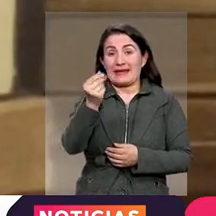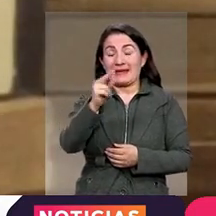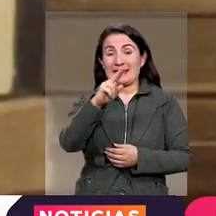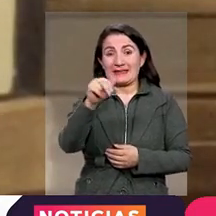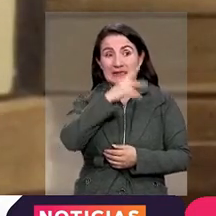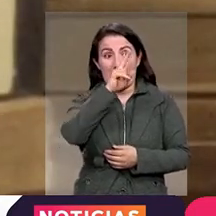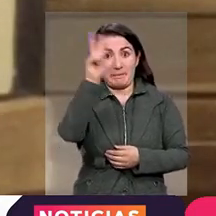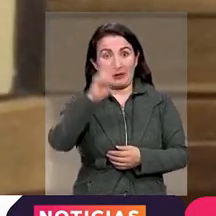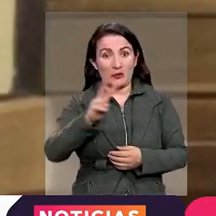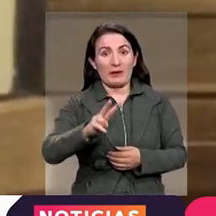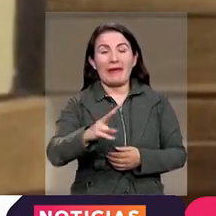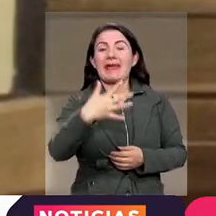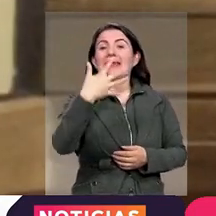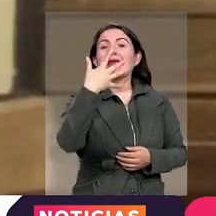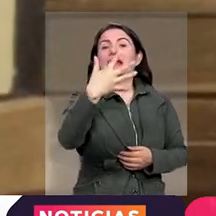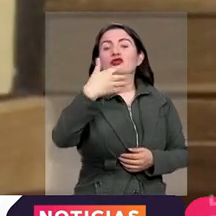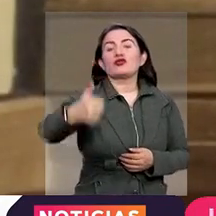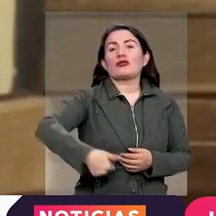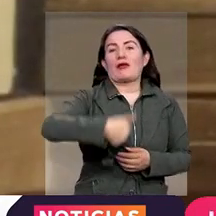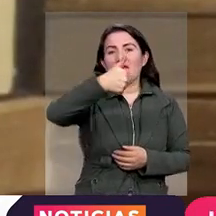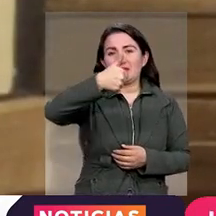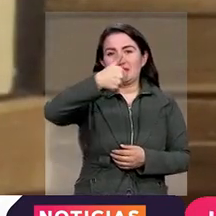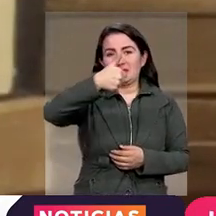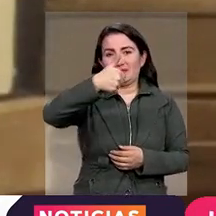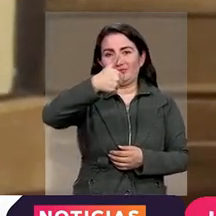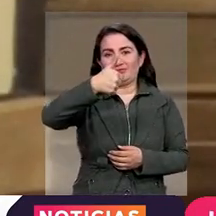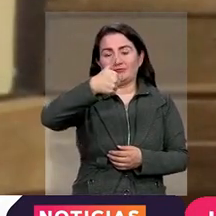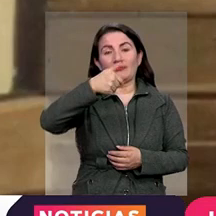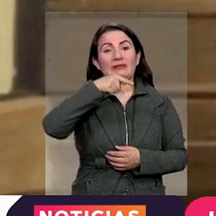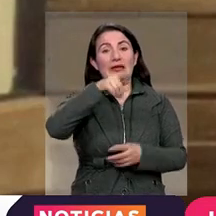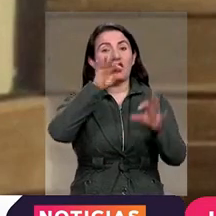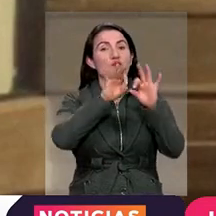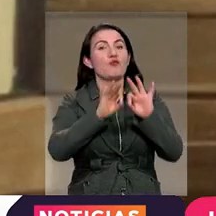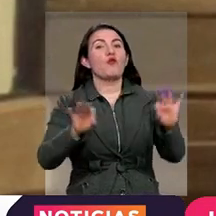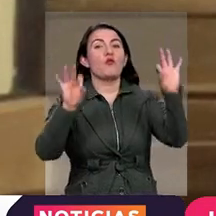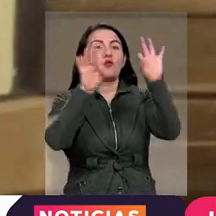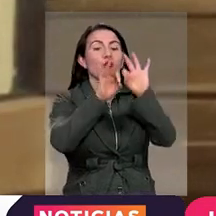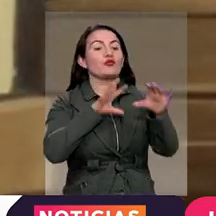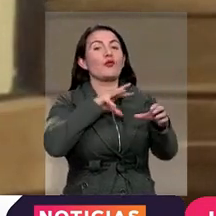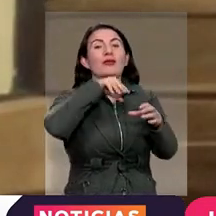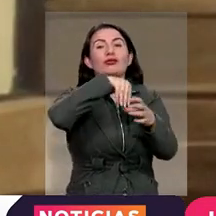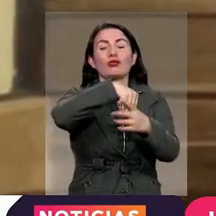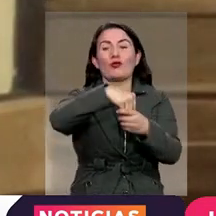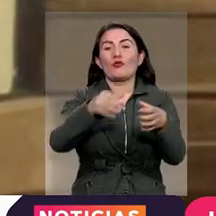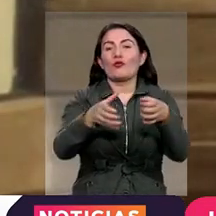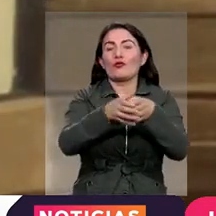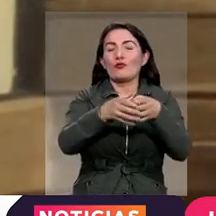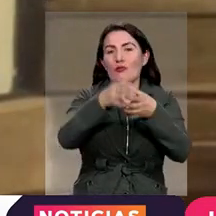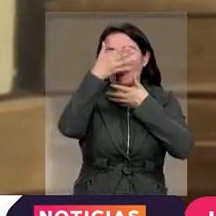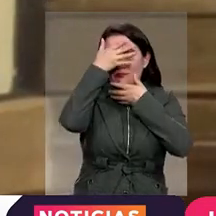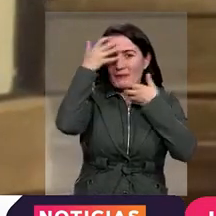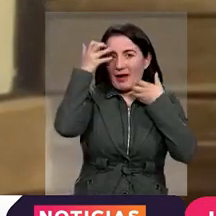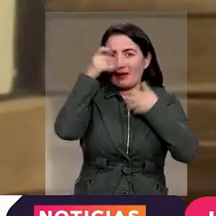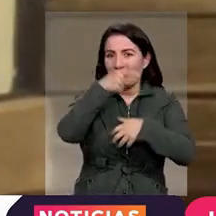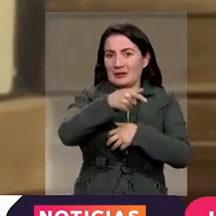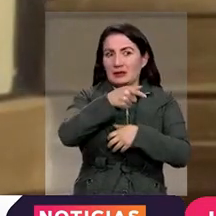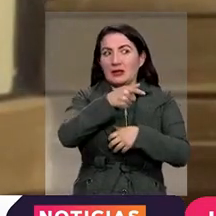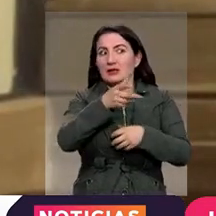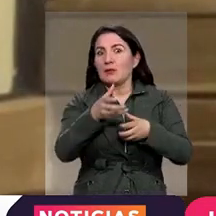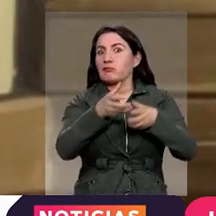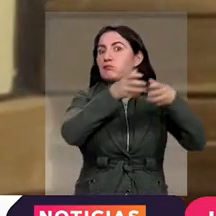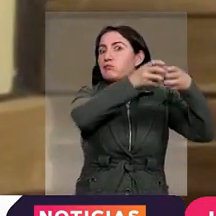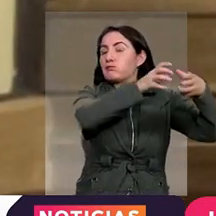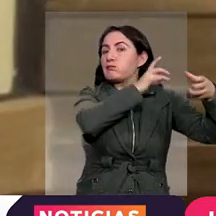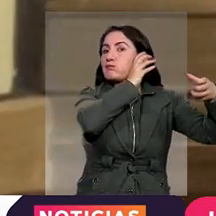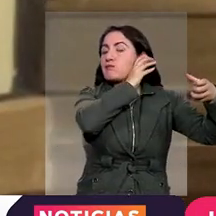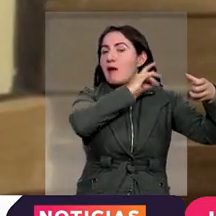quinto cabecilla que, de importancia, digamos, de integrante de estos grupos que se rearmaron y que abandonaron el